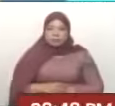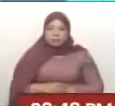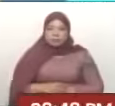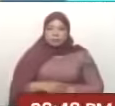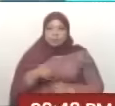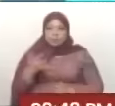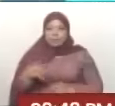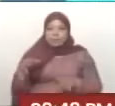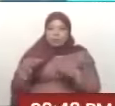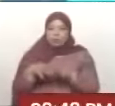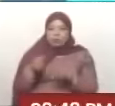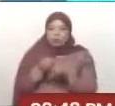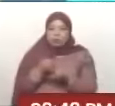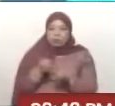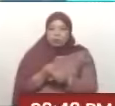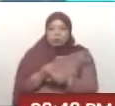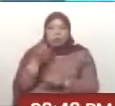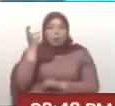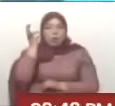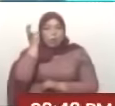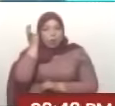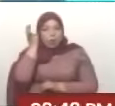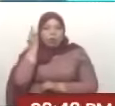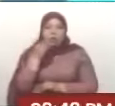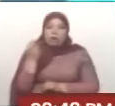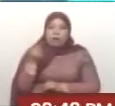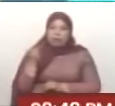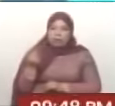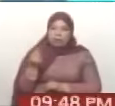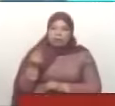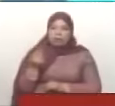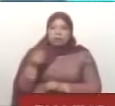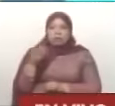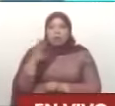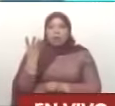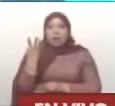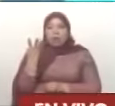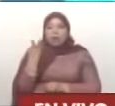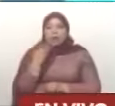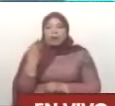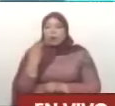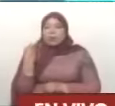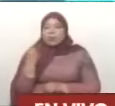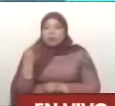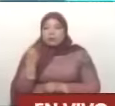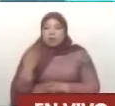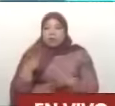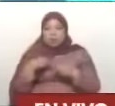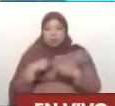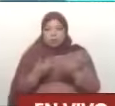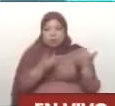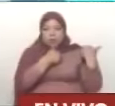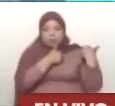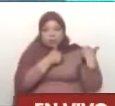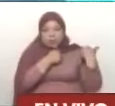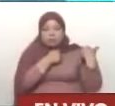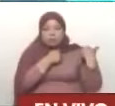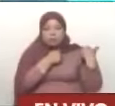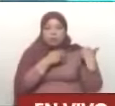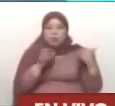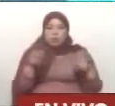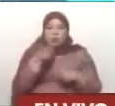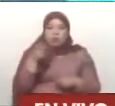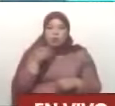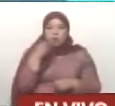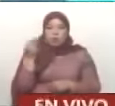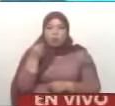Aquí están los equipos. Muchachas y muchachos de la cuarta generación, asuman su responsabilidad y a buscar